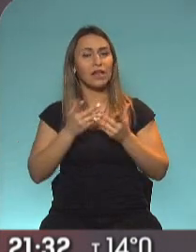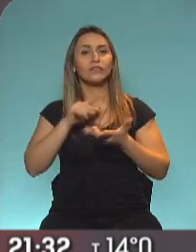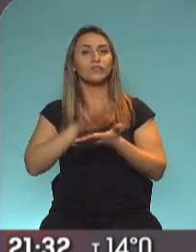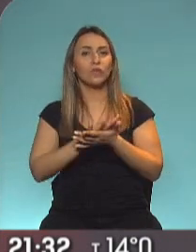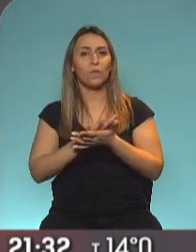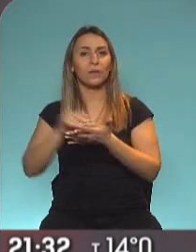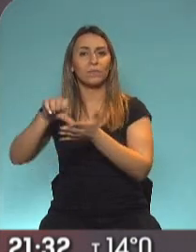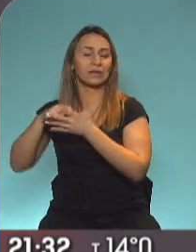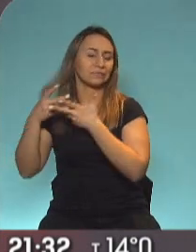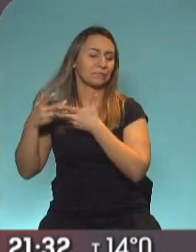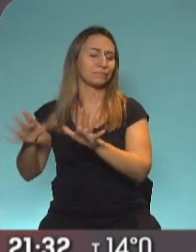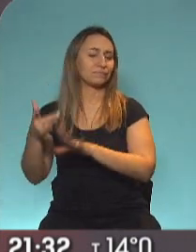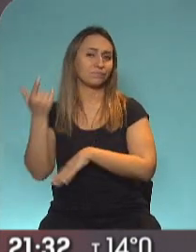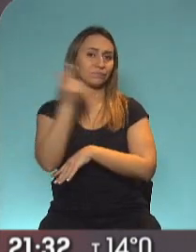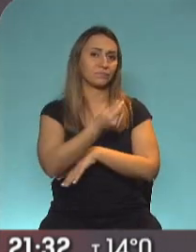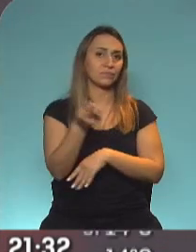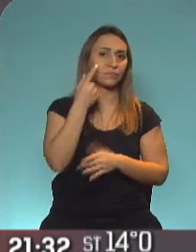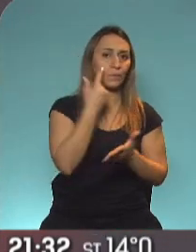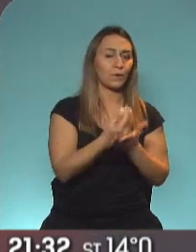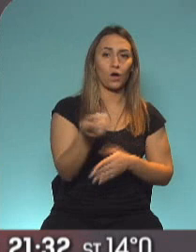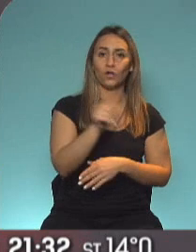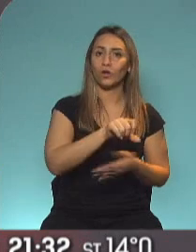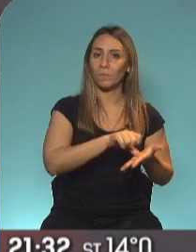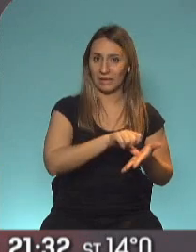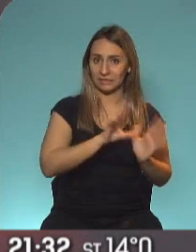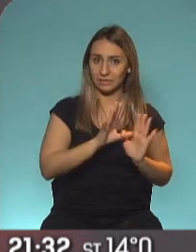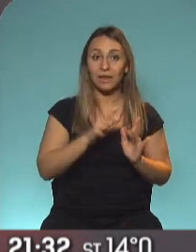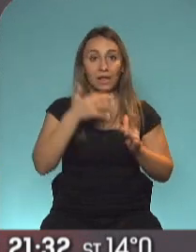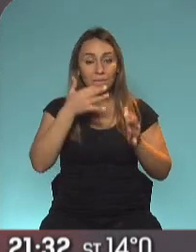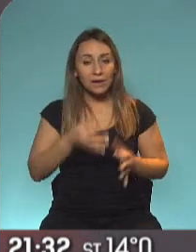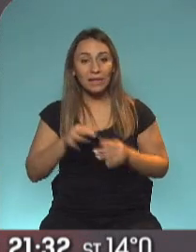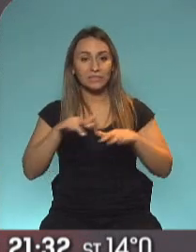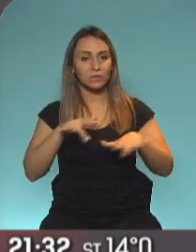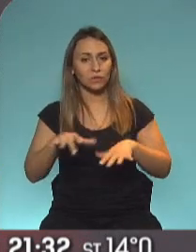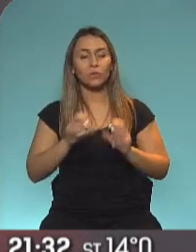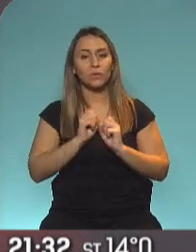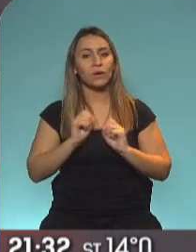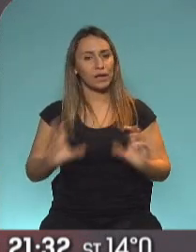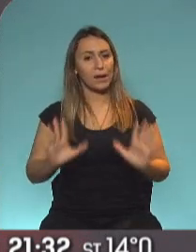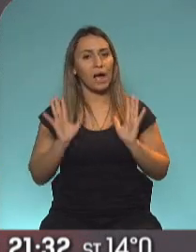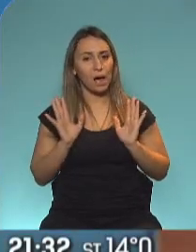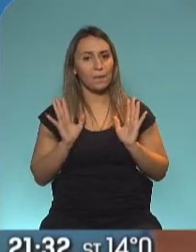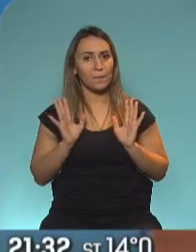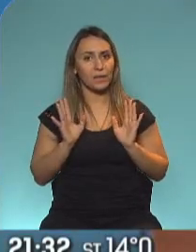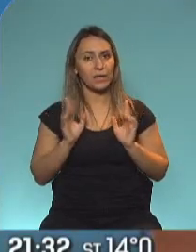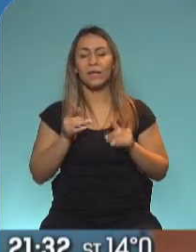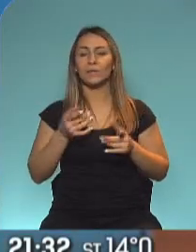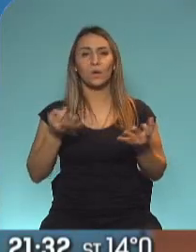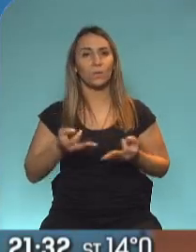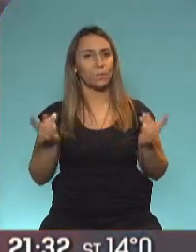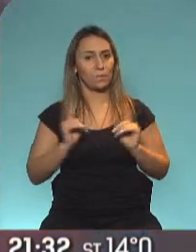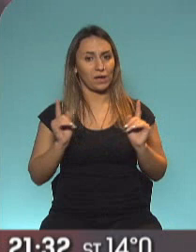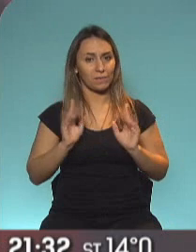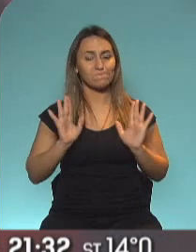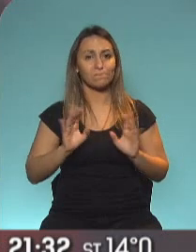por ACNUR y la verdad que la situación es bastante grave. Algo está pasando y no es bueno. ¿La pandemia acentuó la